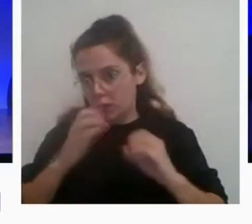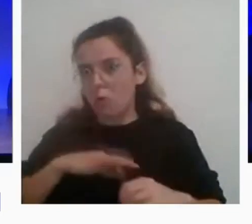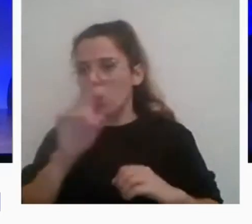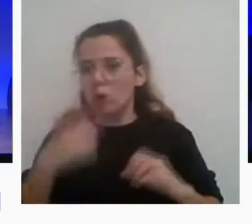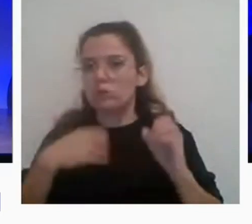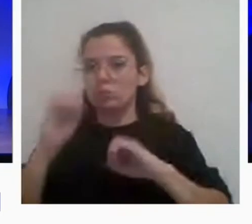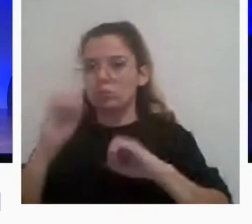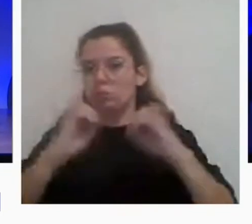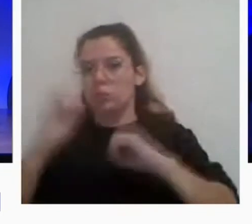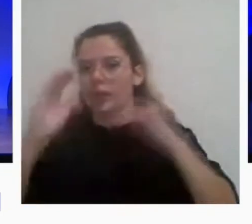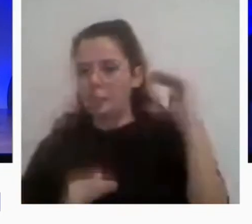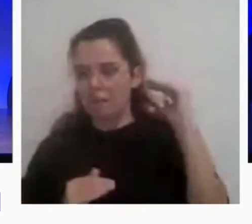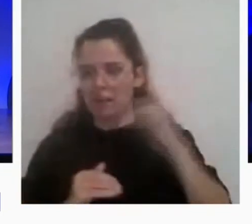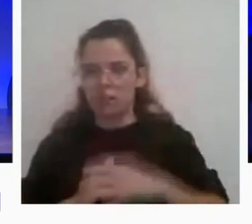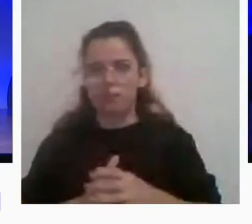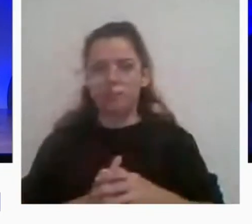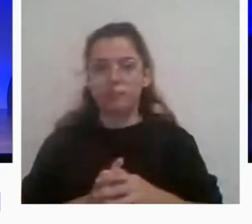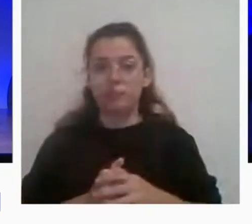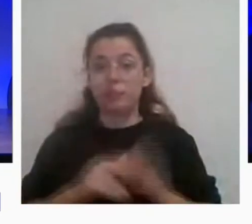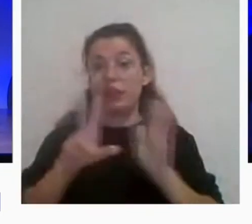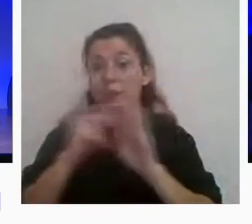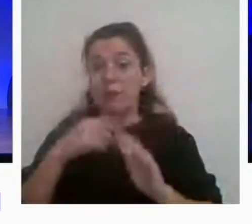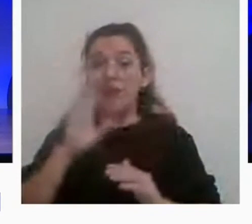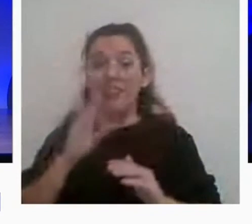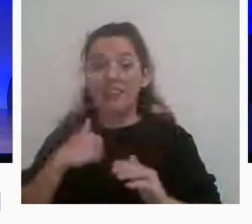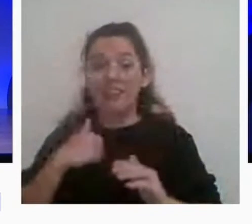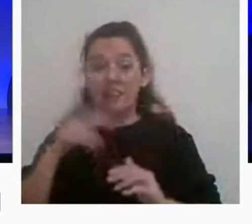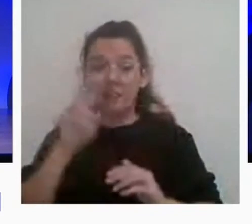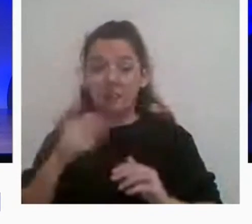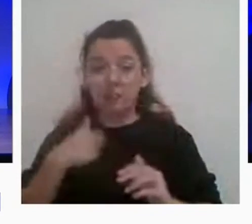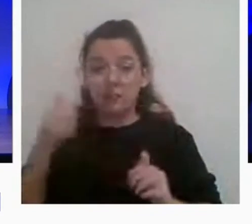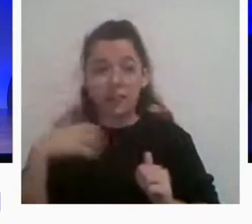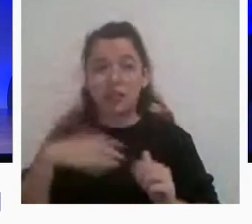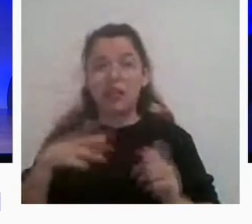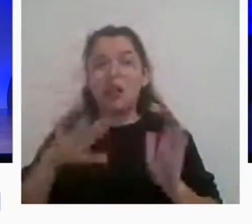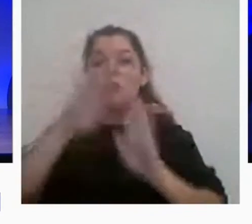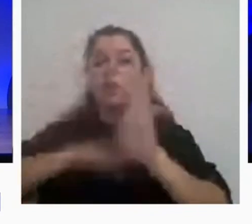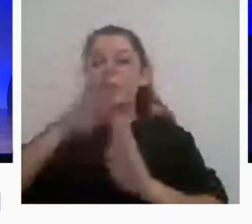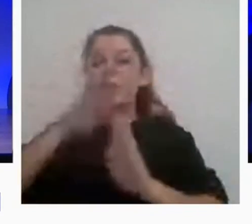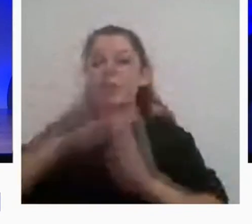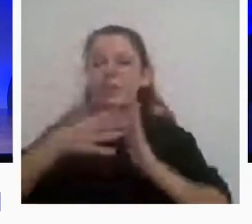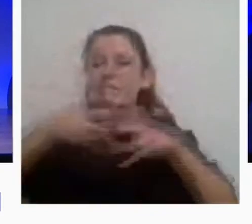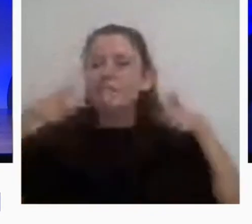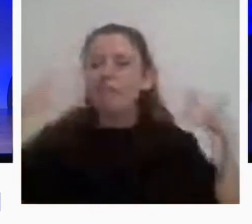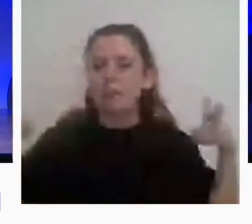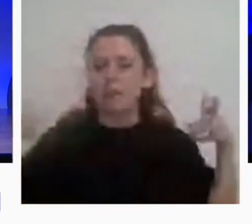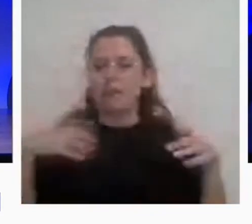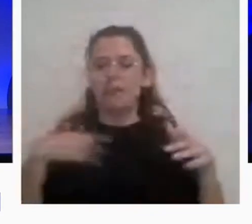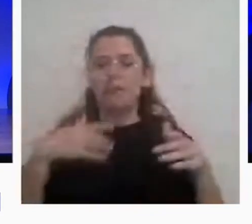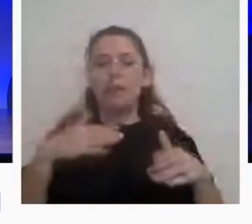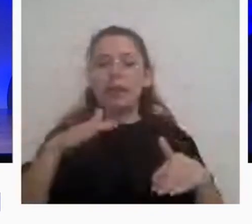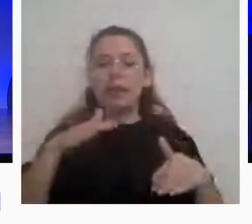vídeo también, tenemos una programación adicional muy amplia en la que involucramos desde peques, desde 3 a 10